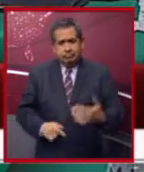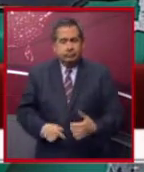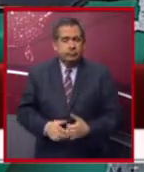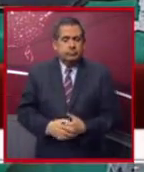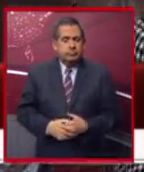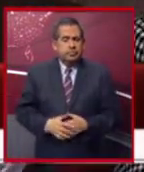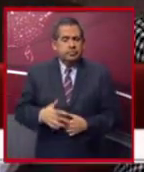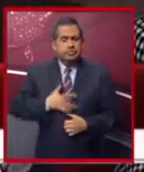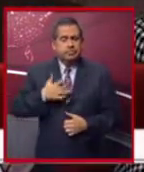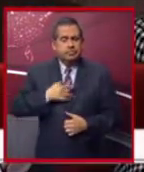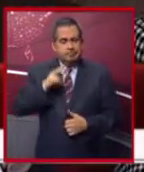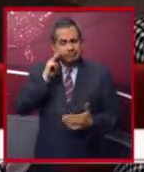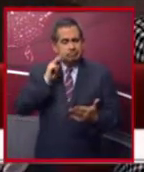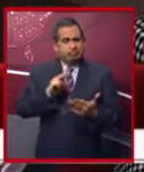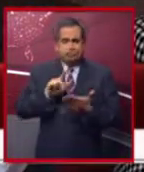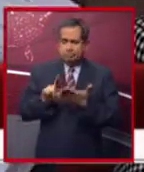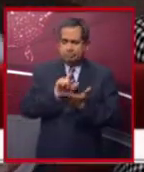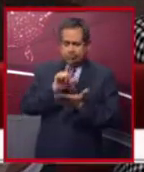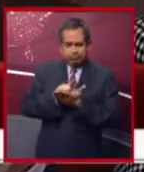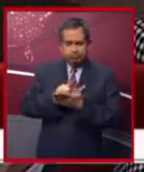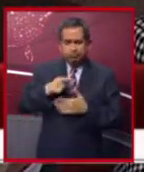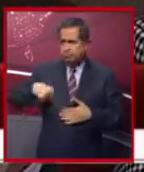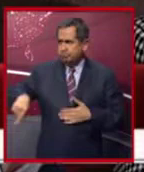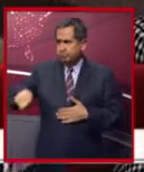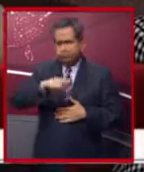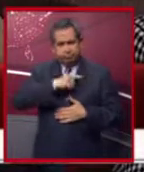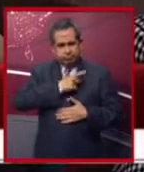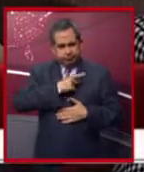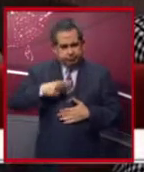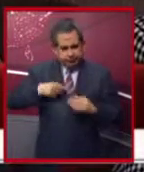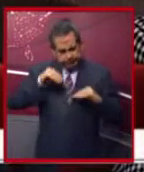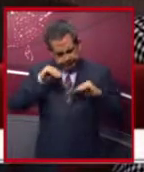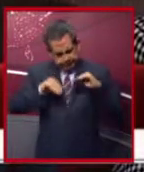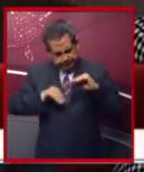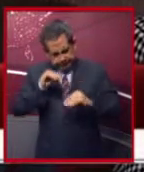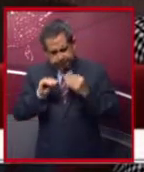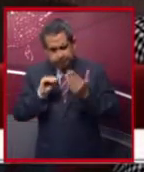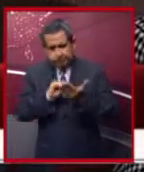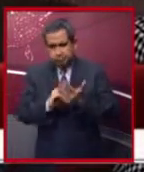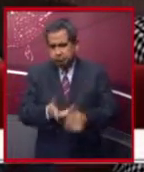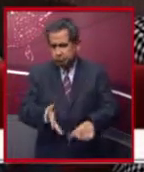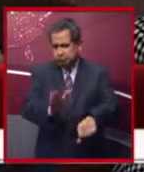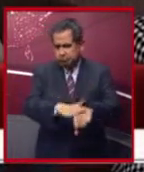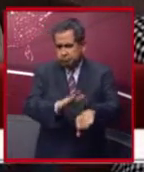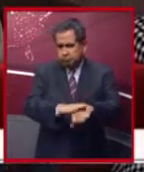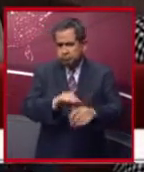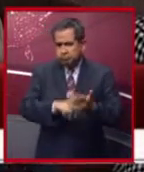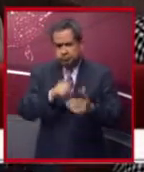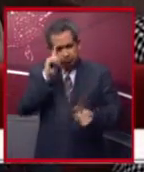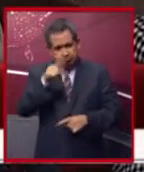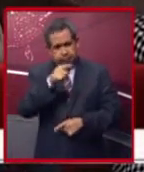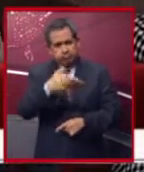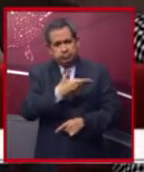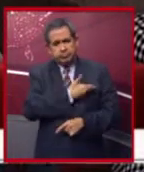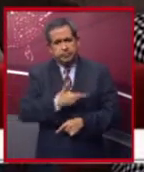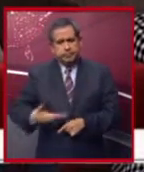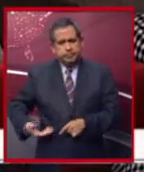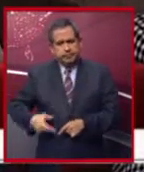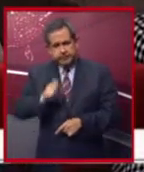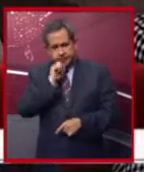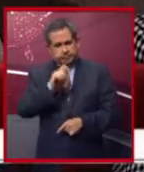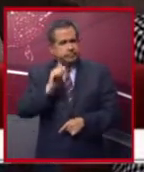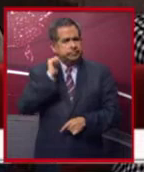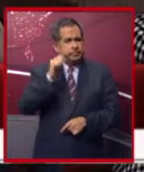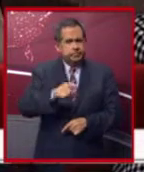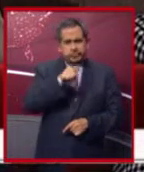Me parece que desde la parte legislativa tenemos que trabajar y meter un exhorto para que nuestro presidente también de